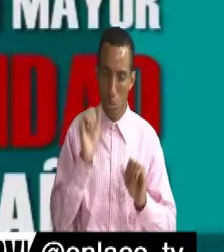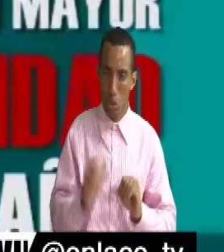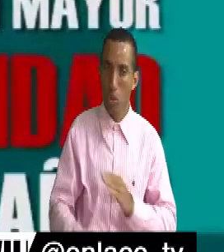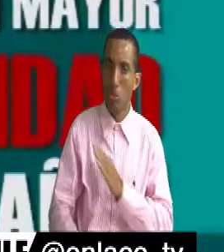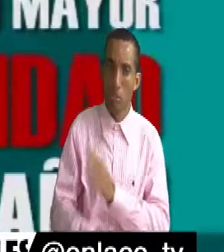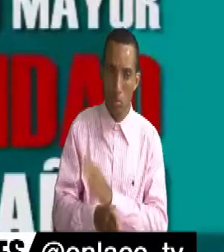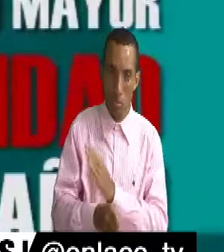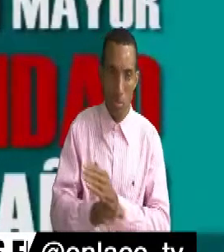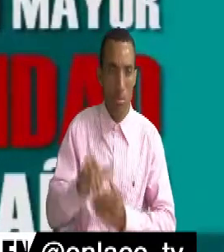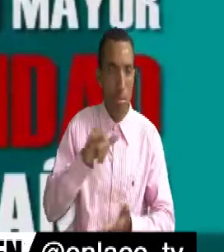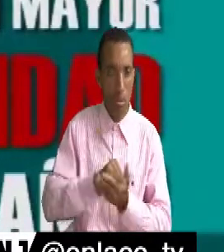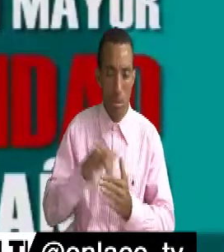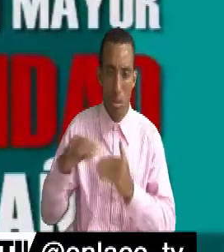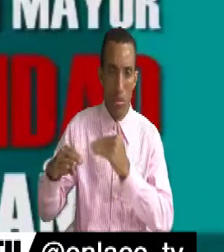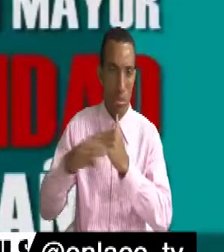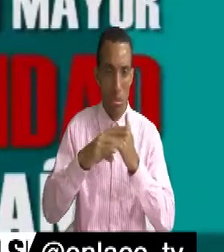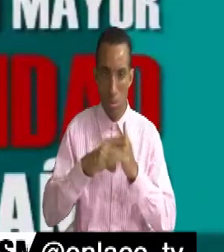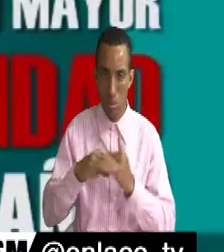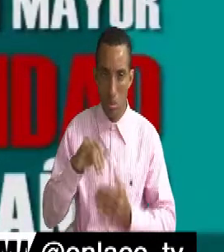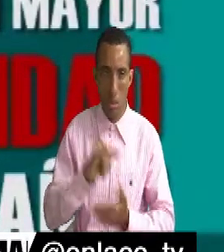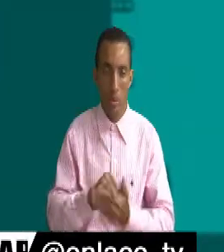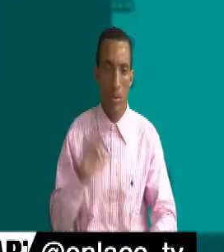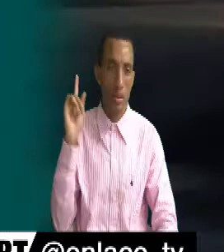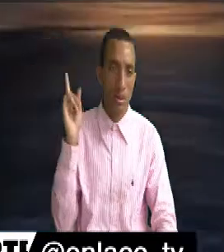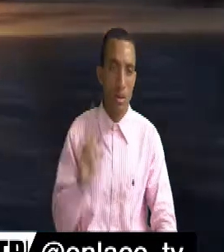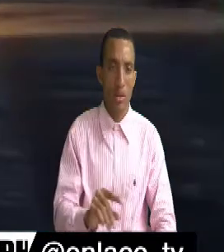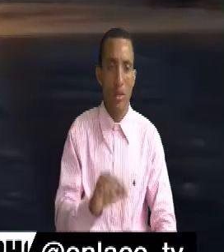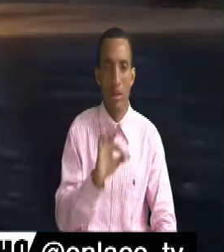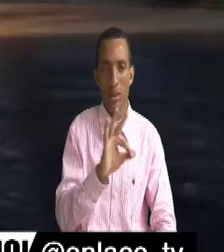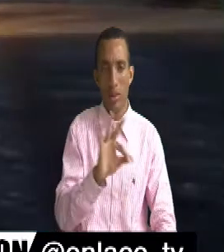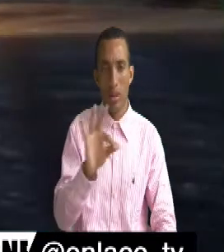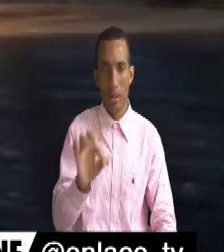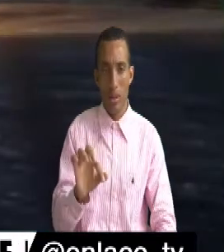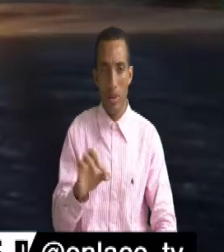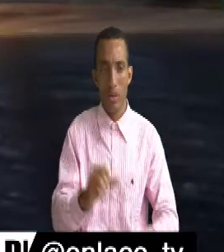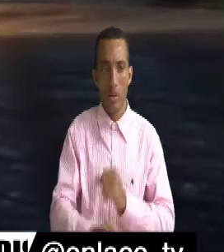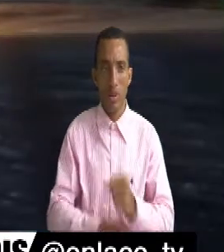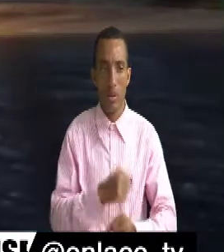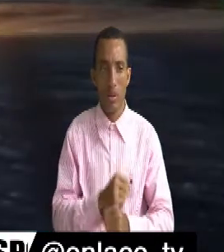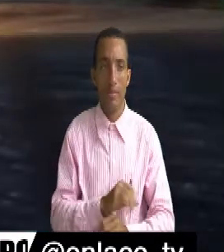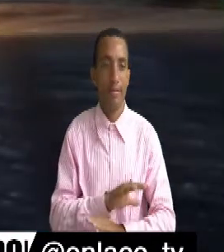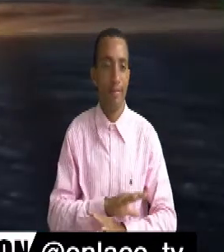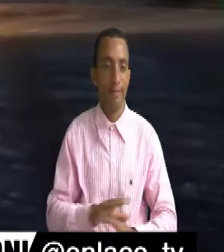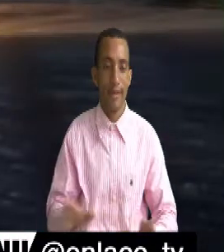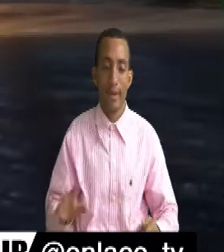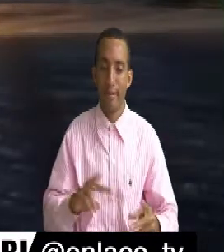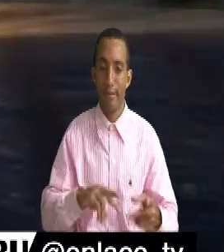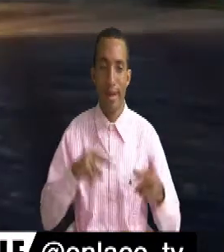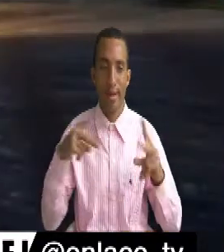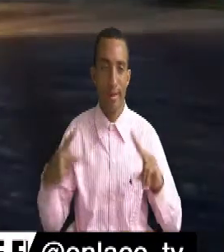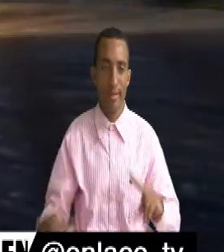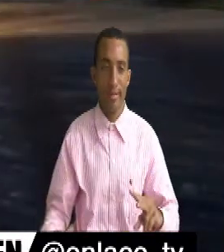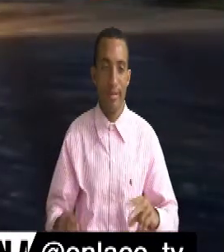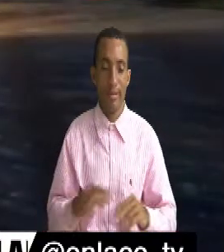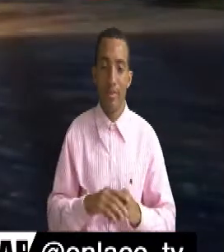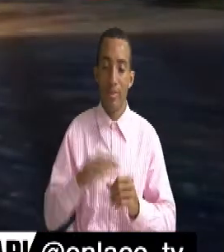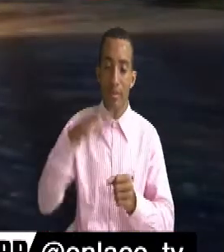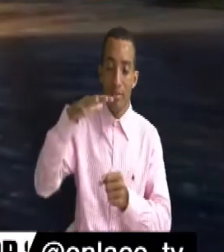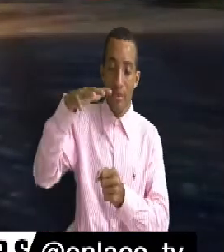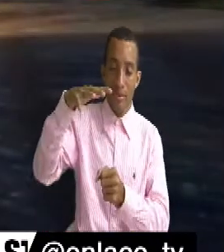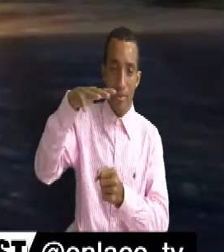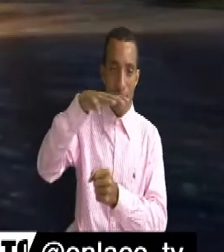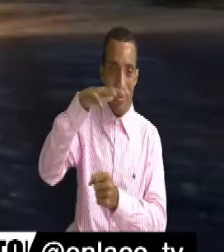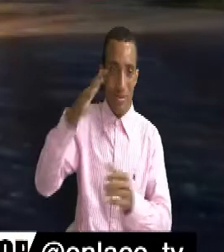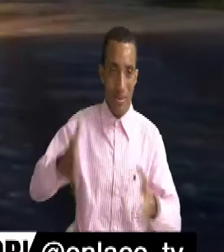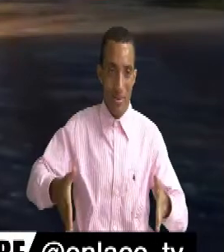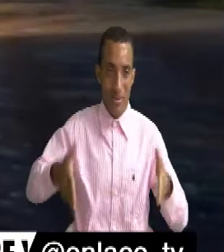incluso con mayor severidad por 38 años consecutivos, pero la realidad es contundentemente contradictoria. El techo del tanque K007 se